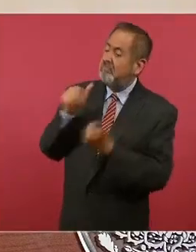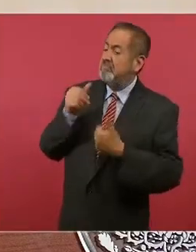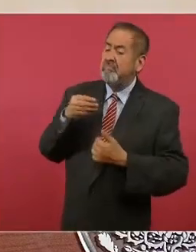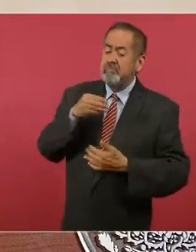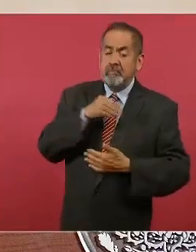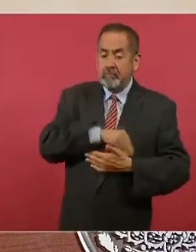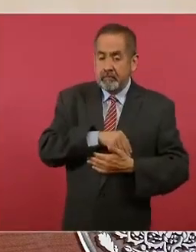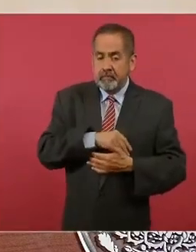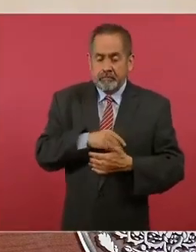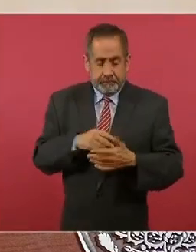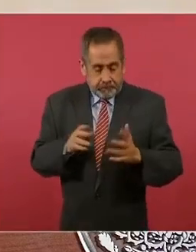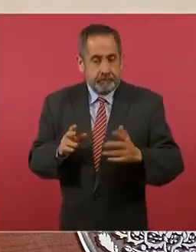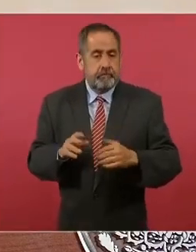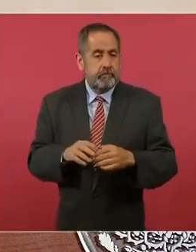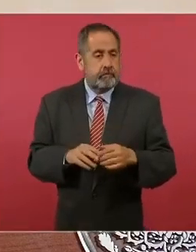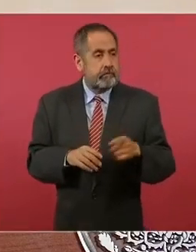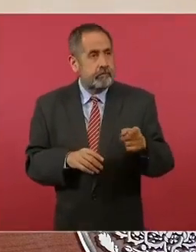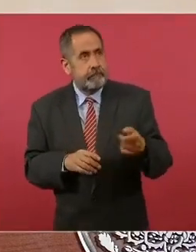pero